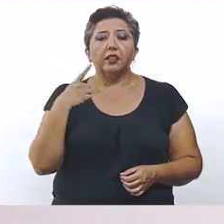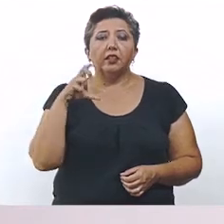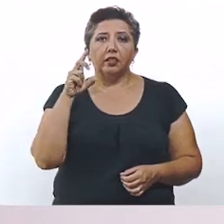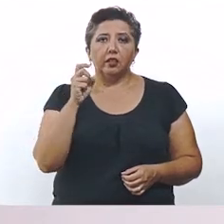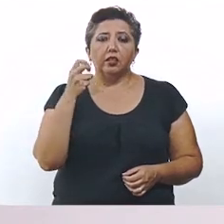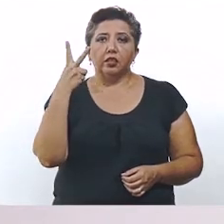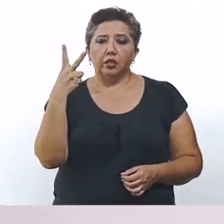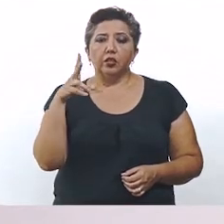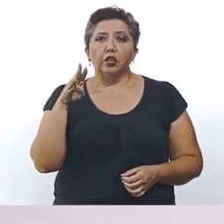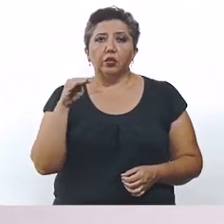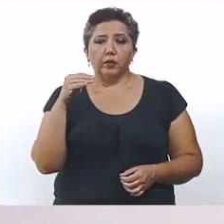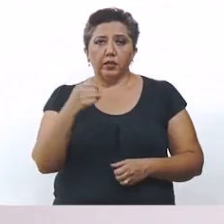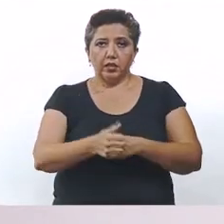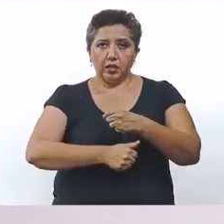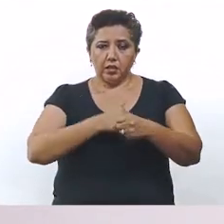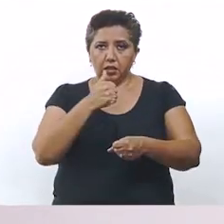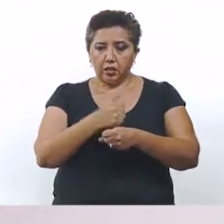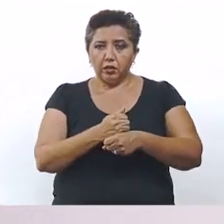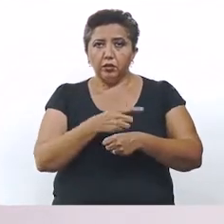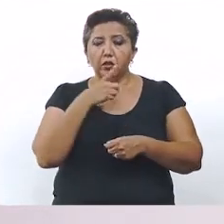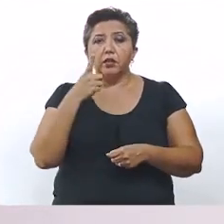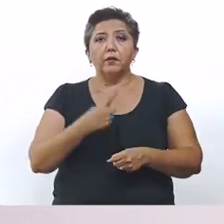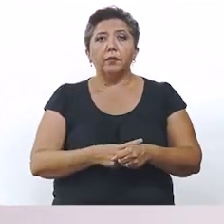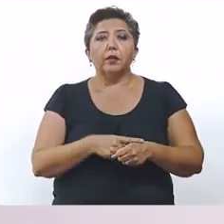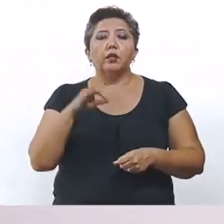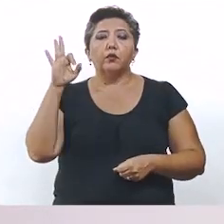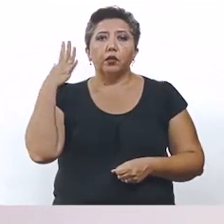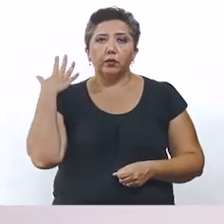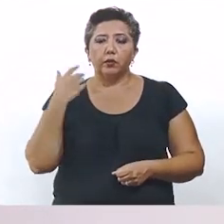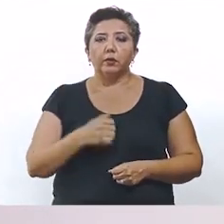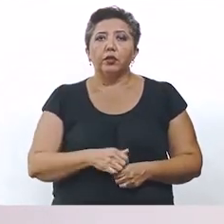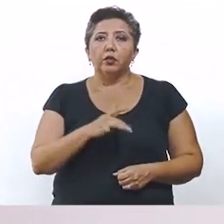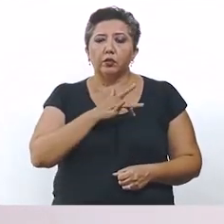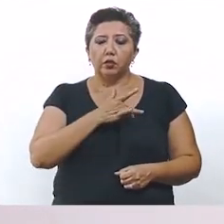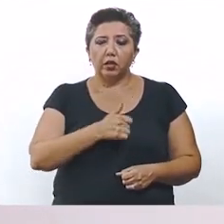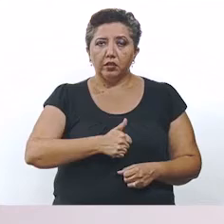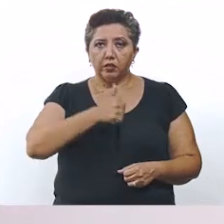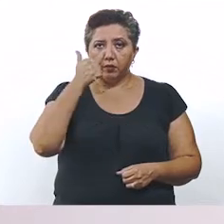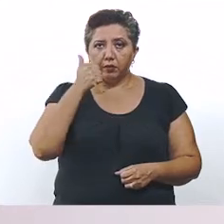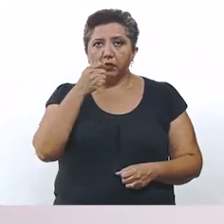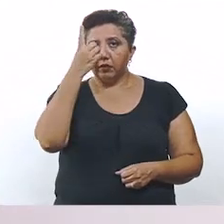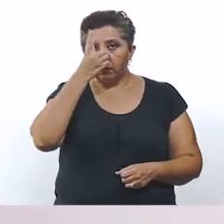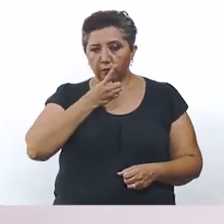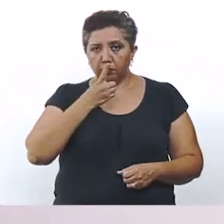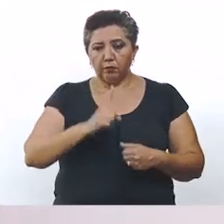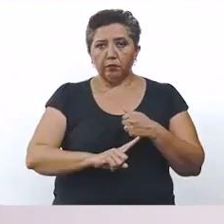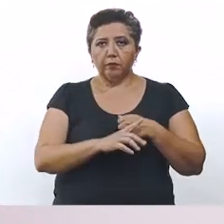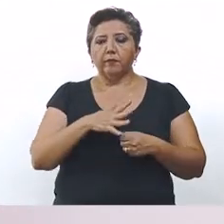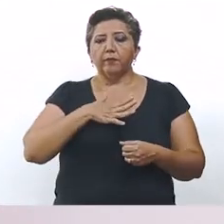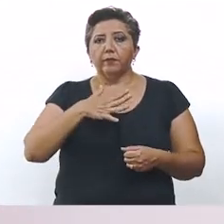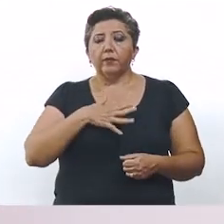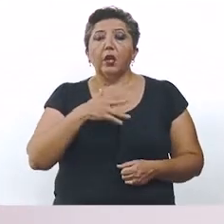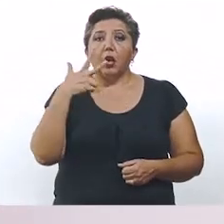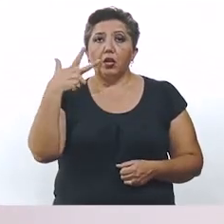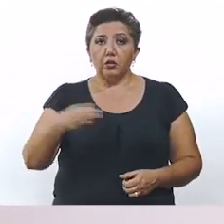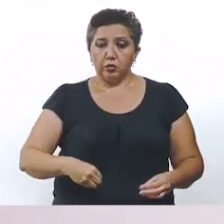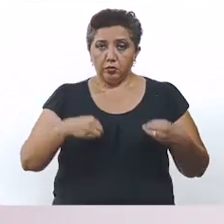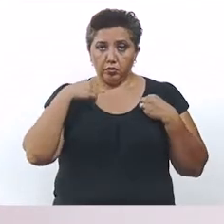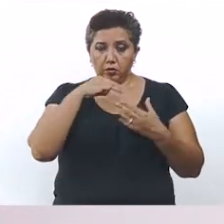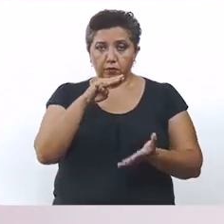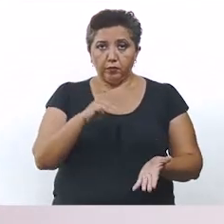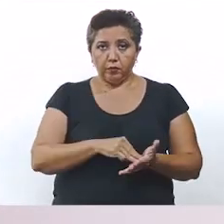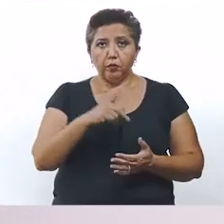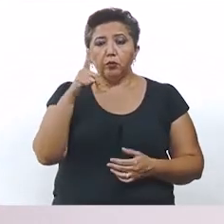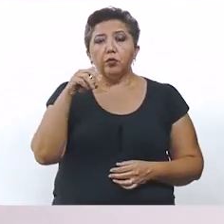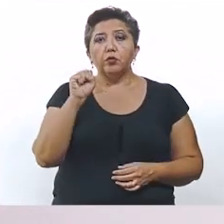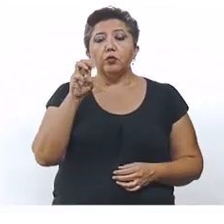de 32 a 90 años. Sus principales enfermedades fueron hipertensión arterial, diabetes y EPOC. 8 residen en Mérida